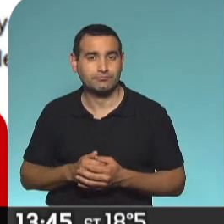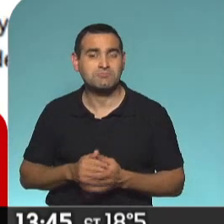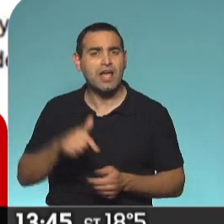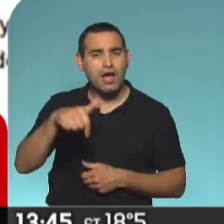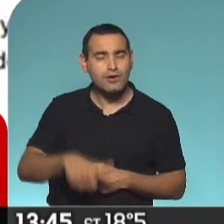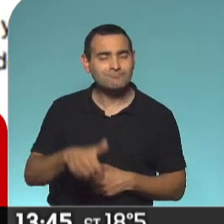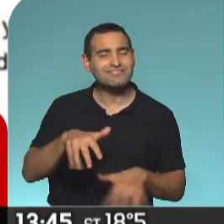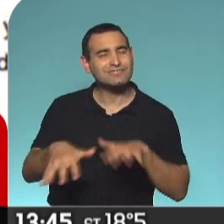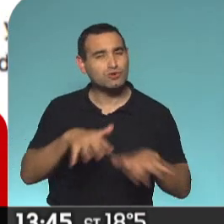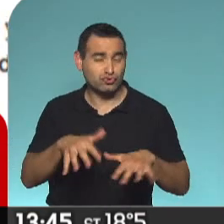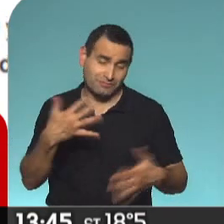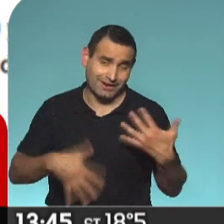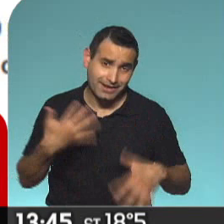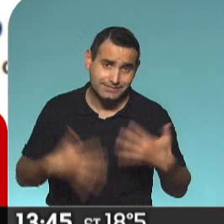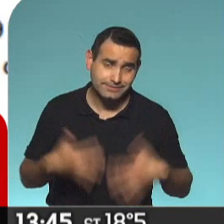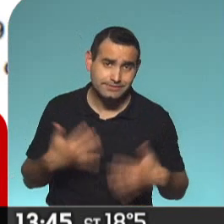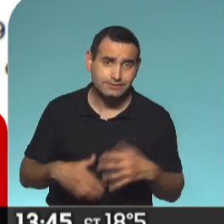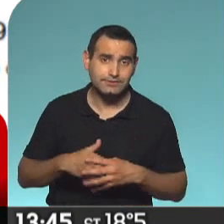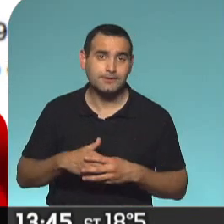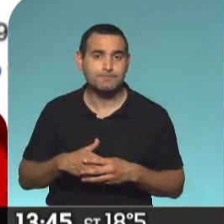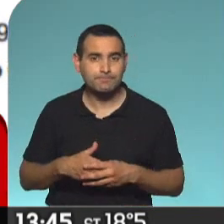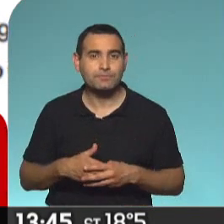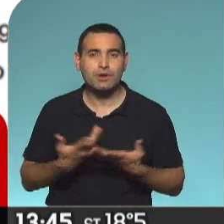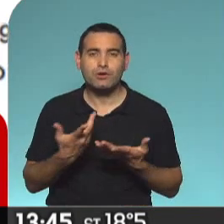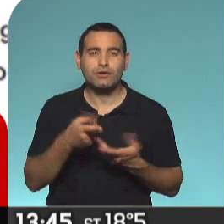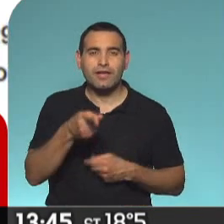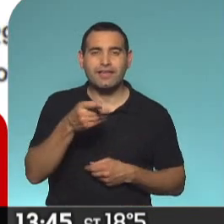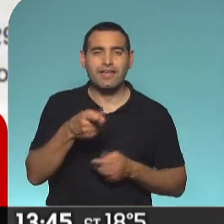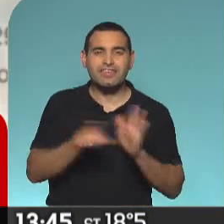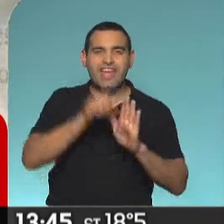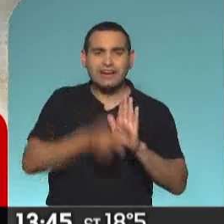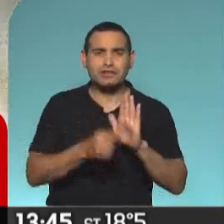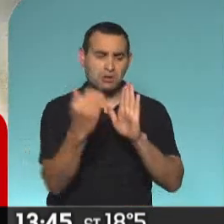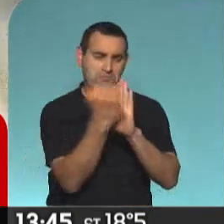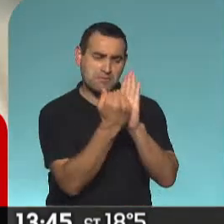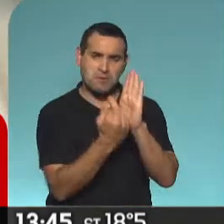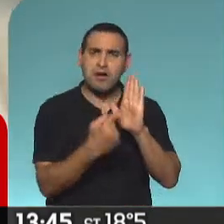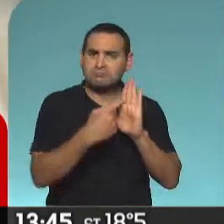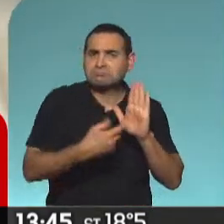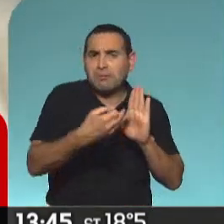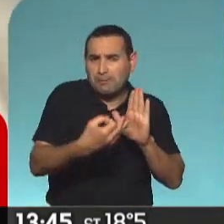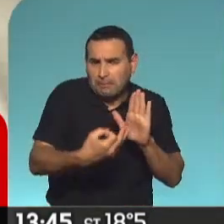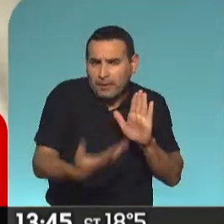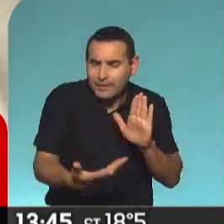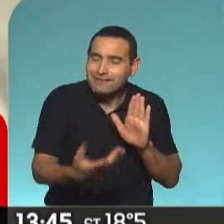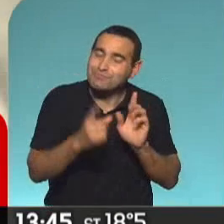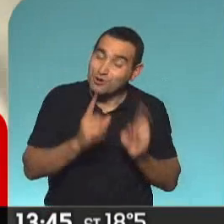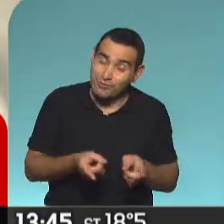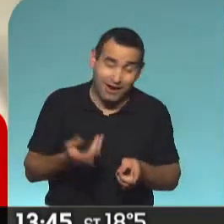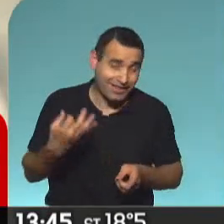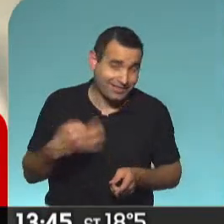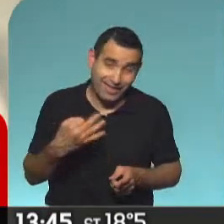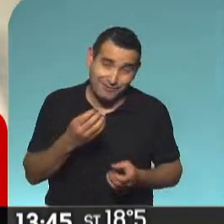en una situación de emergencia. Las pautas que fija el decreto son razonables, pero hay que decir con